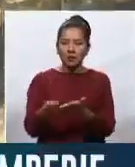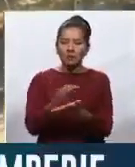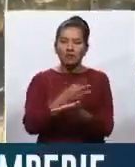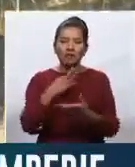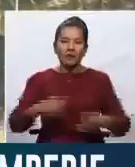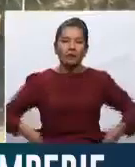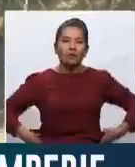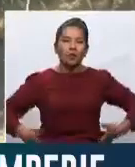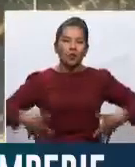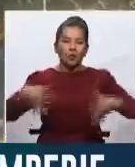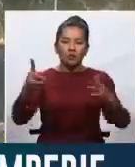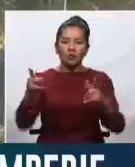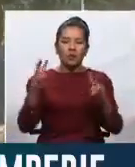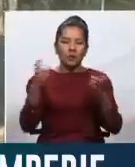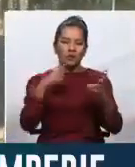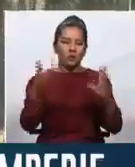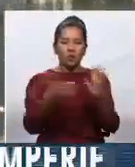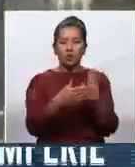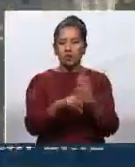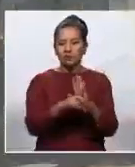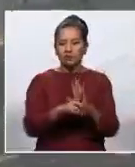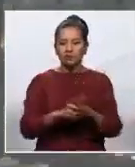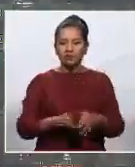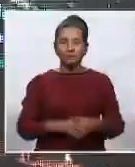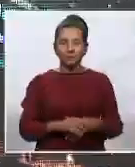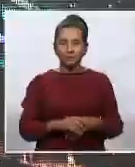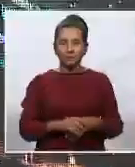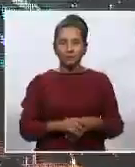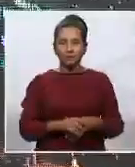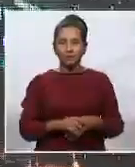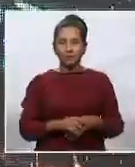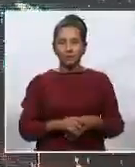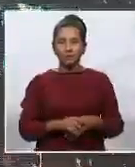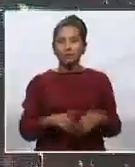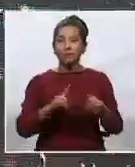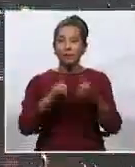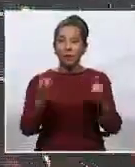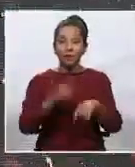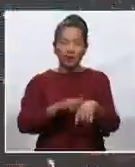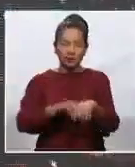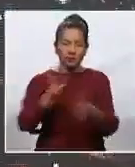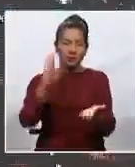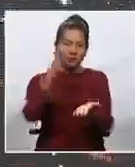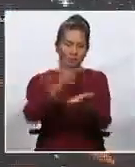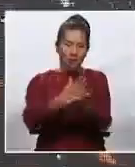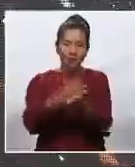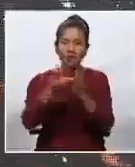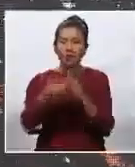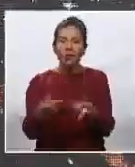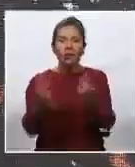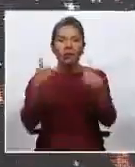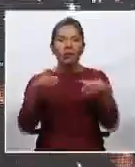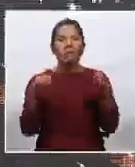ilícito y resoluciones contrarias a la ley. Momento de hacer una breve pausa. Al volver continuamos con más información.